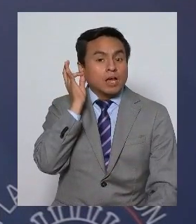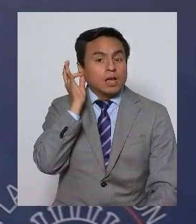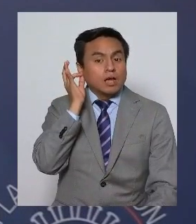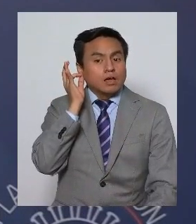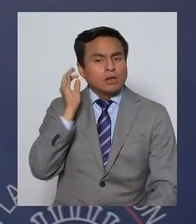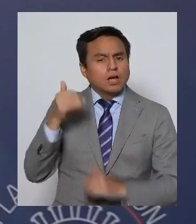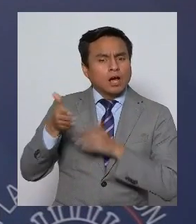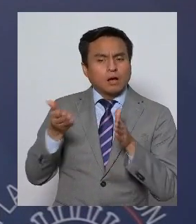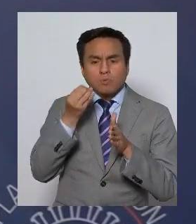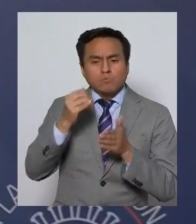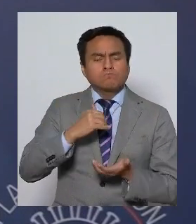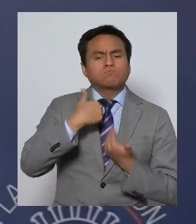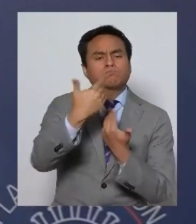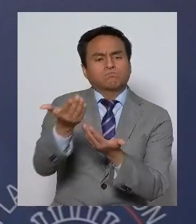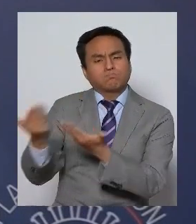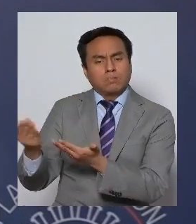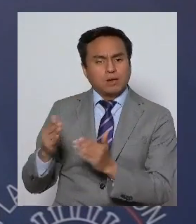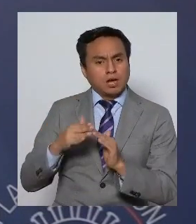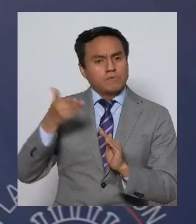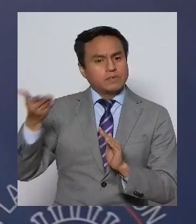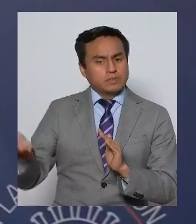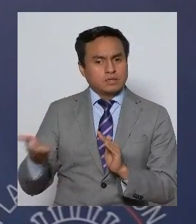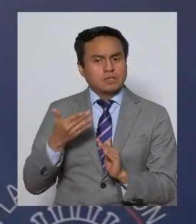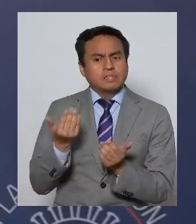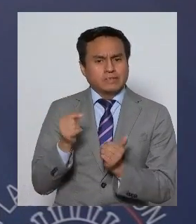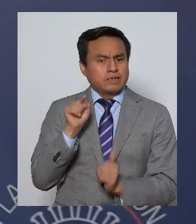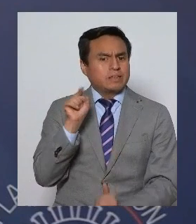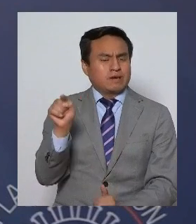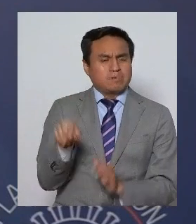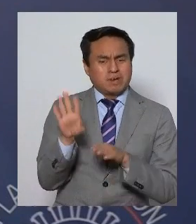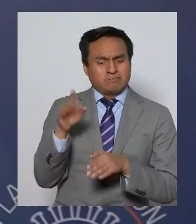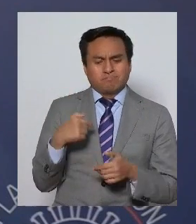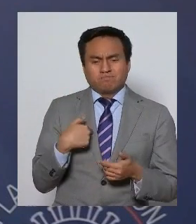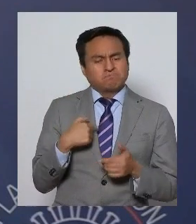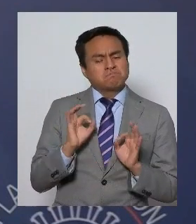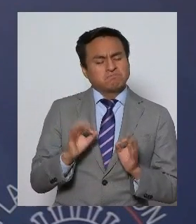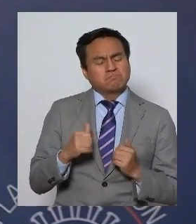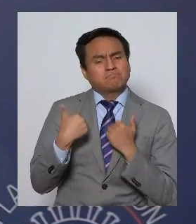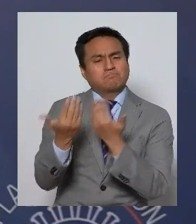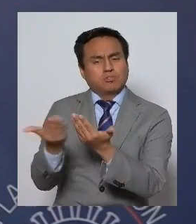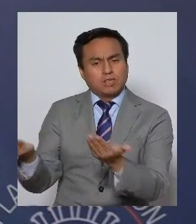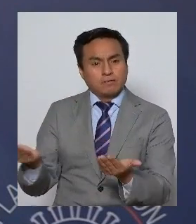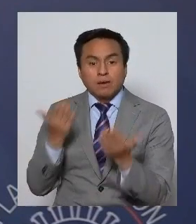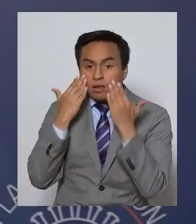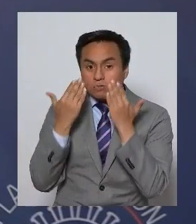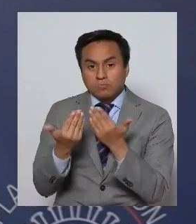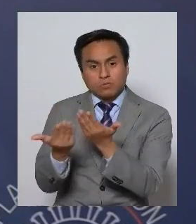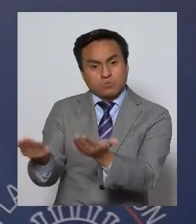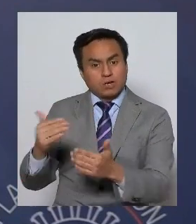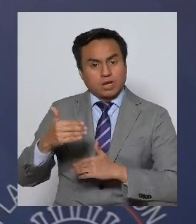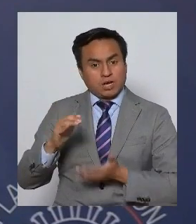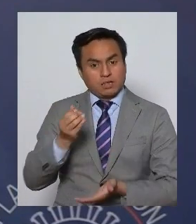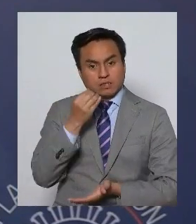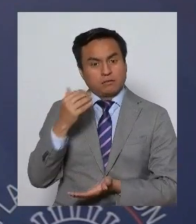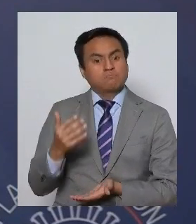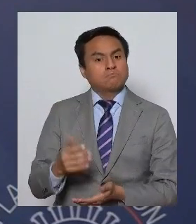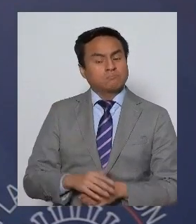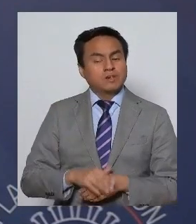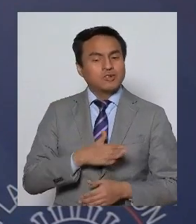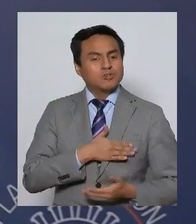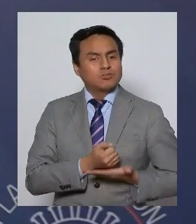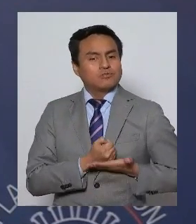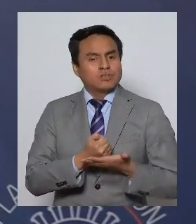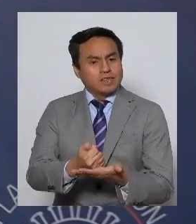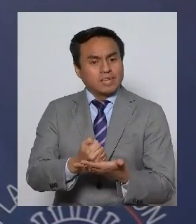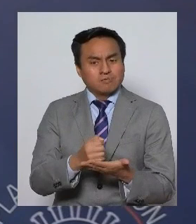su caja de alimentación a su vecina, porque ella lo necesitaba más que ella. Esos ejemplos de